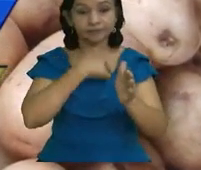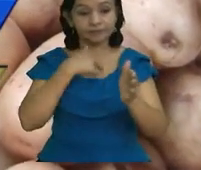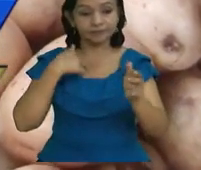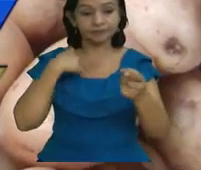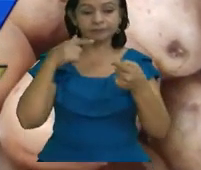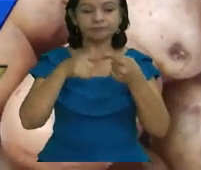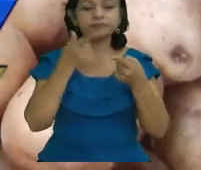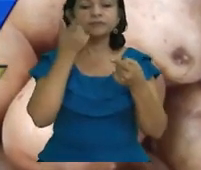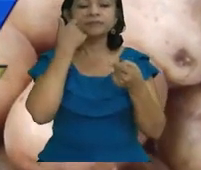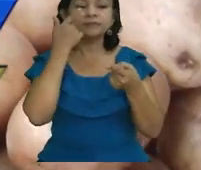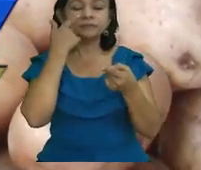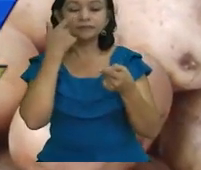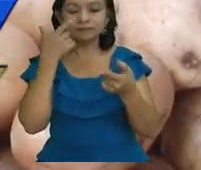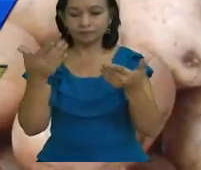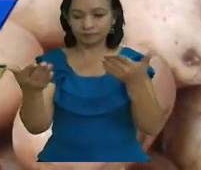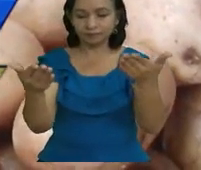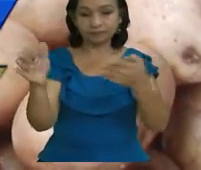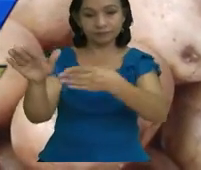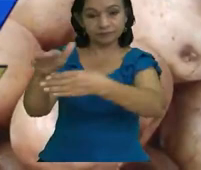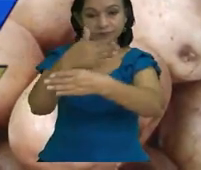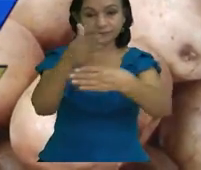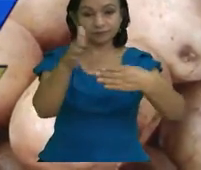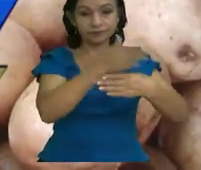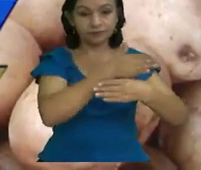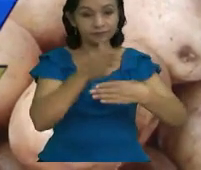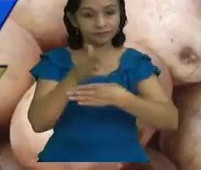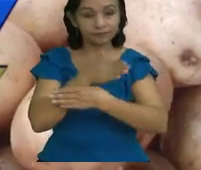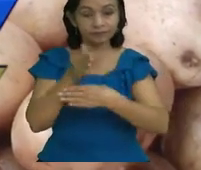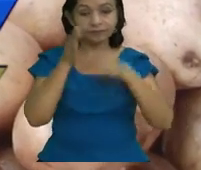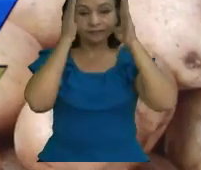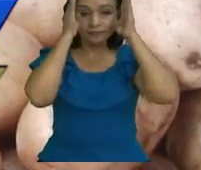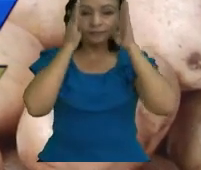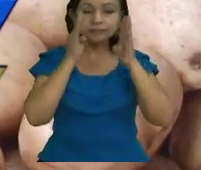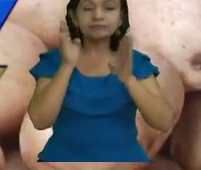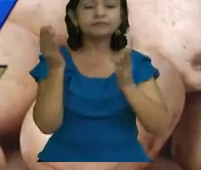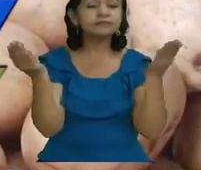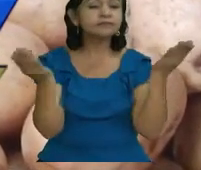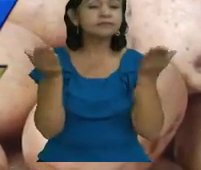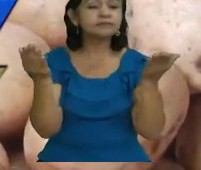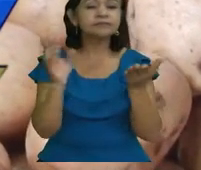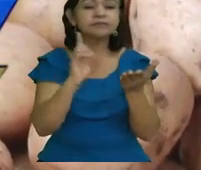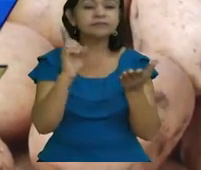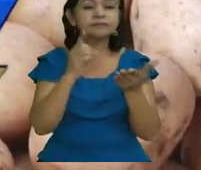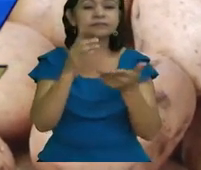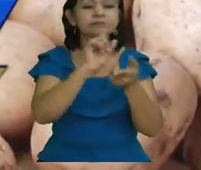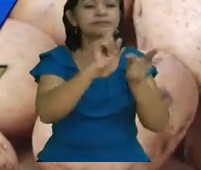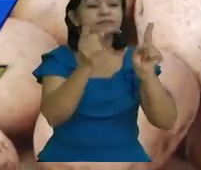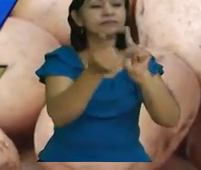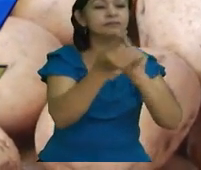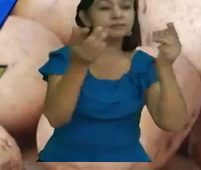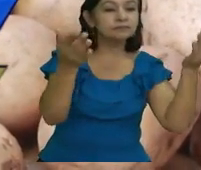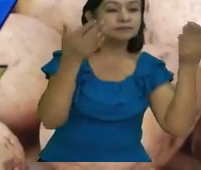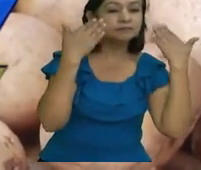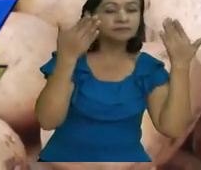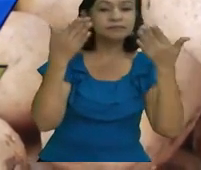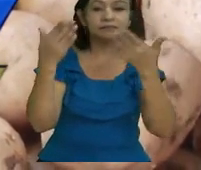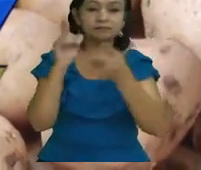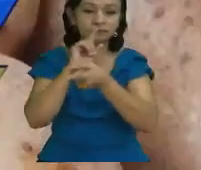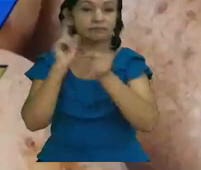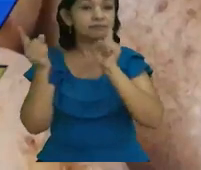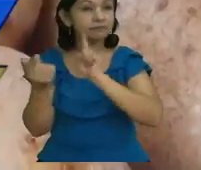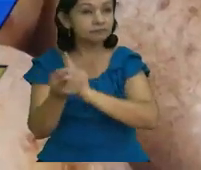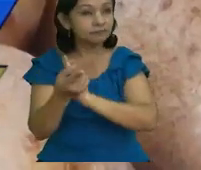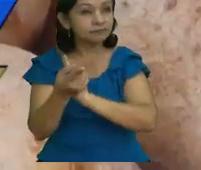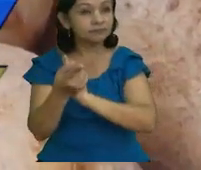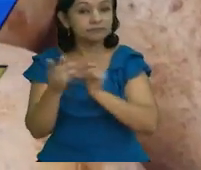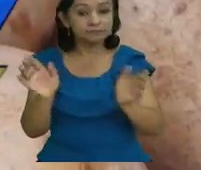o validar variedades que vayan enfocado a adaptación al cambio climático. Y también